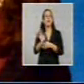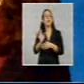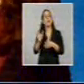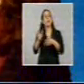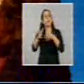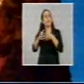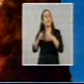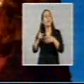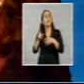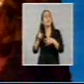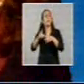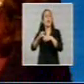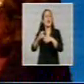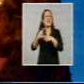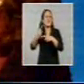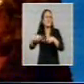ser